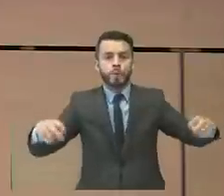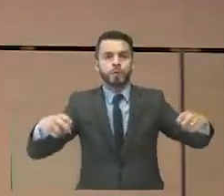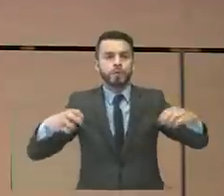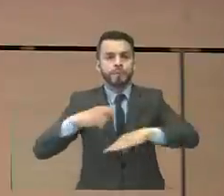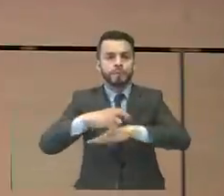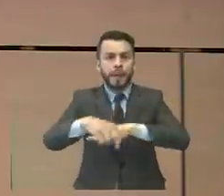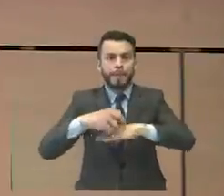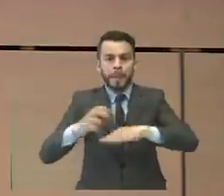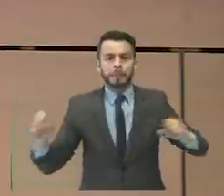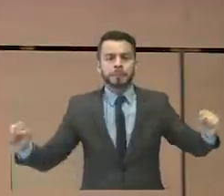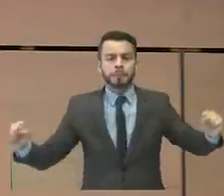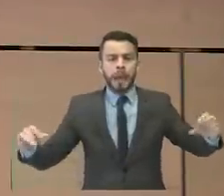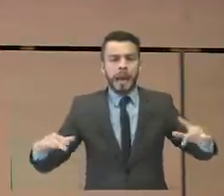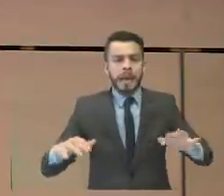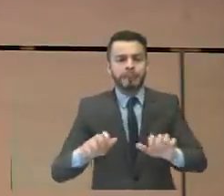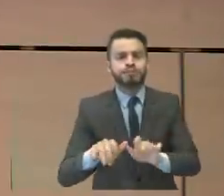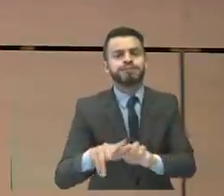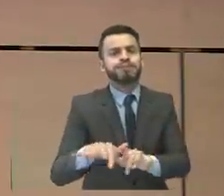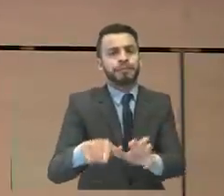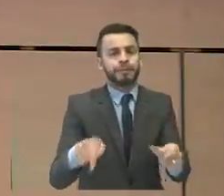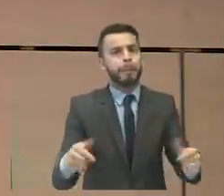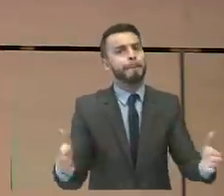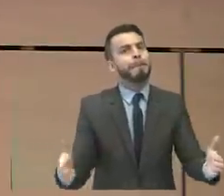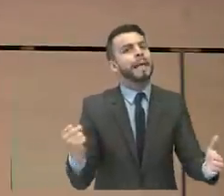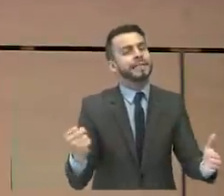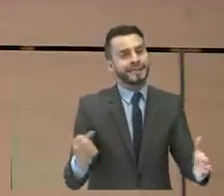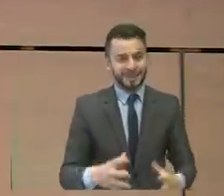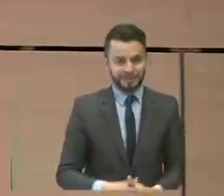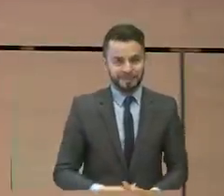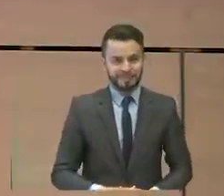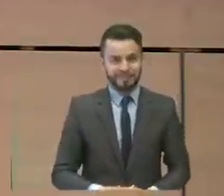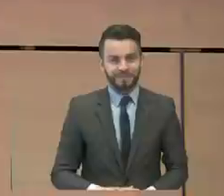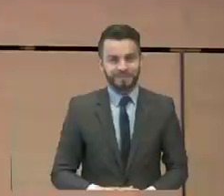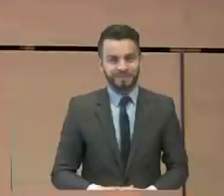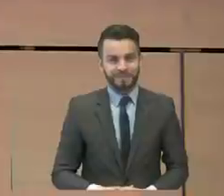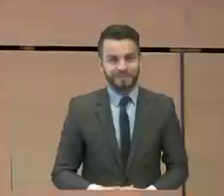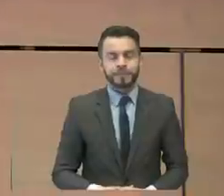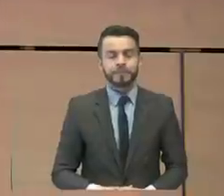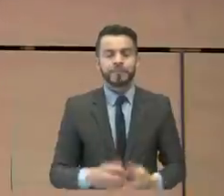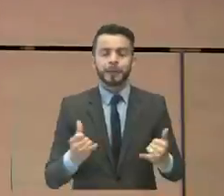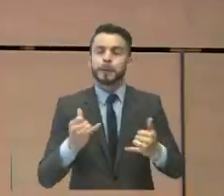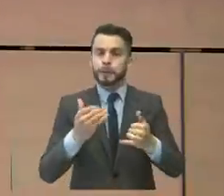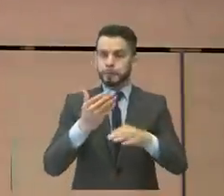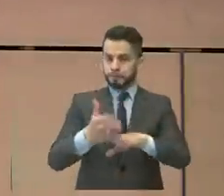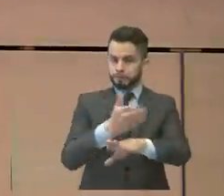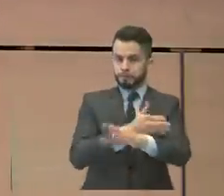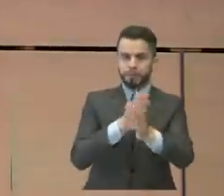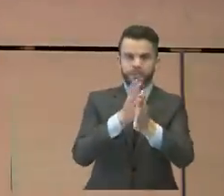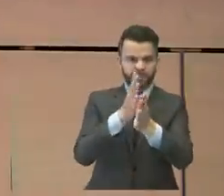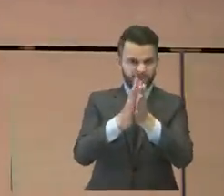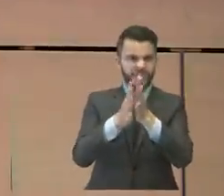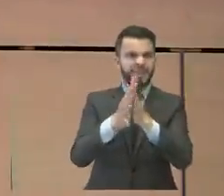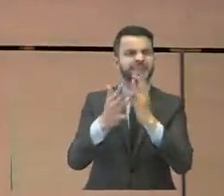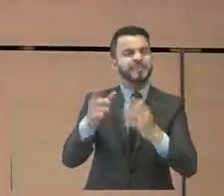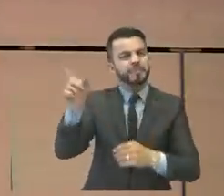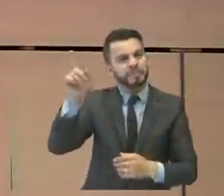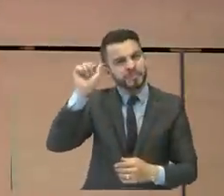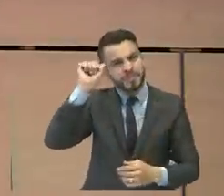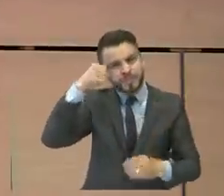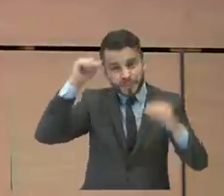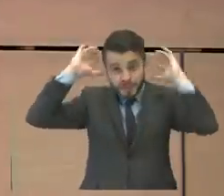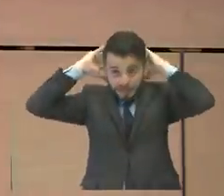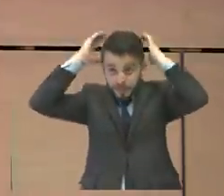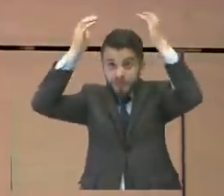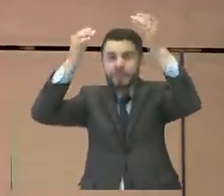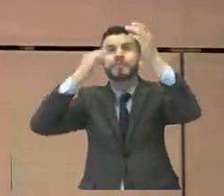Ahora miremos aquí, tuvimos la oportunidad de verlo cuando nos encontramos en el planetario, vimos muy en